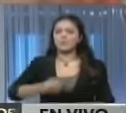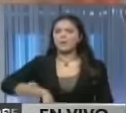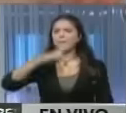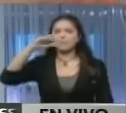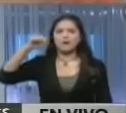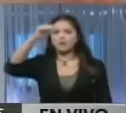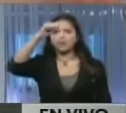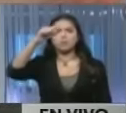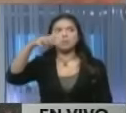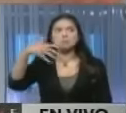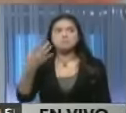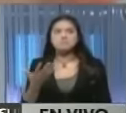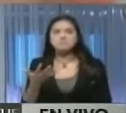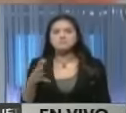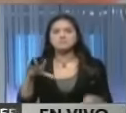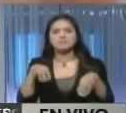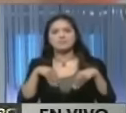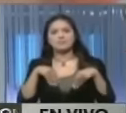fue reconocer